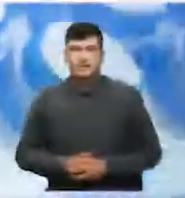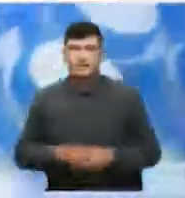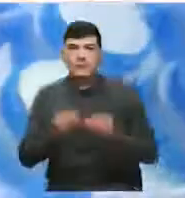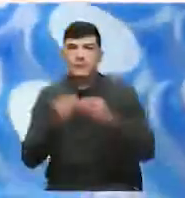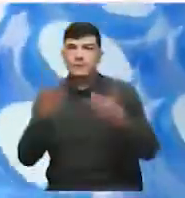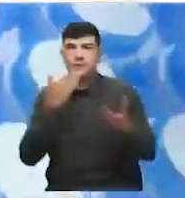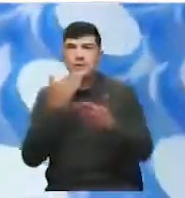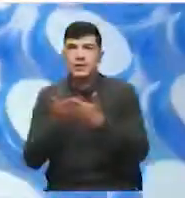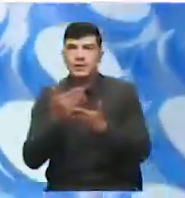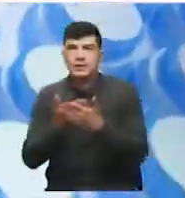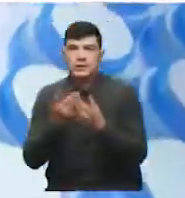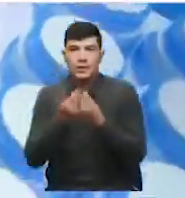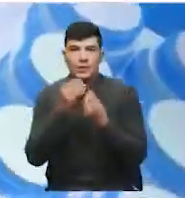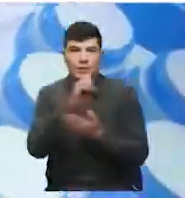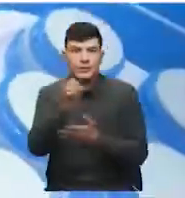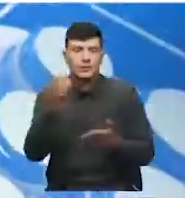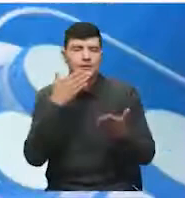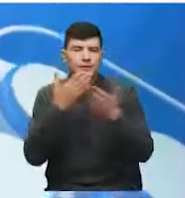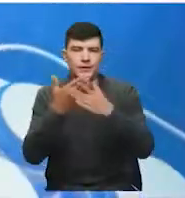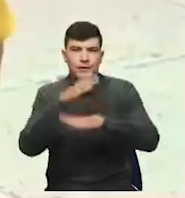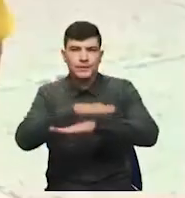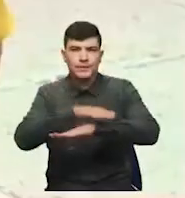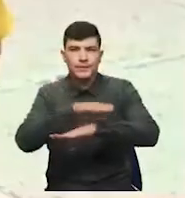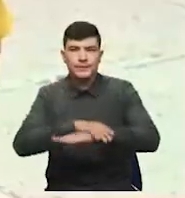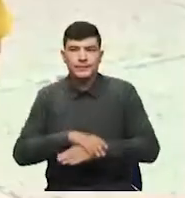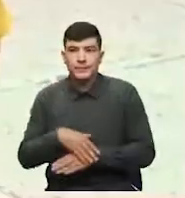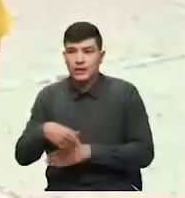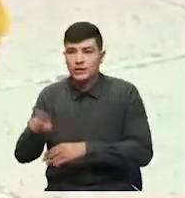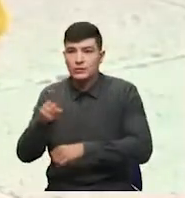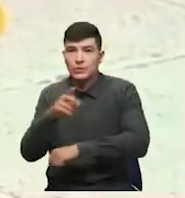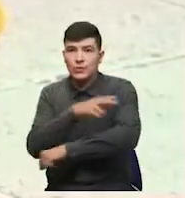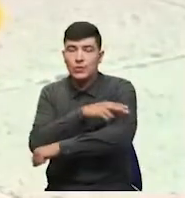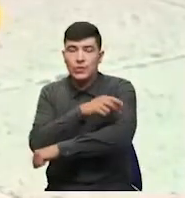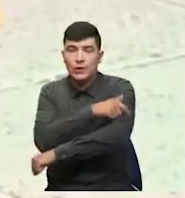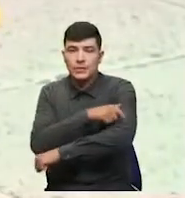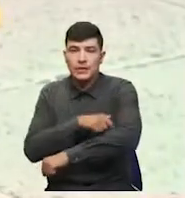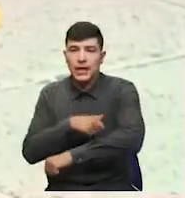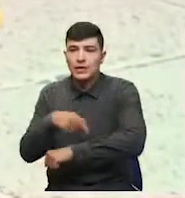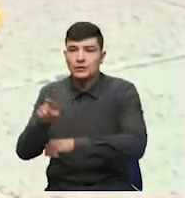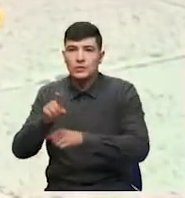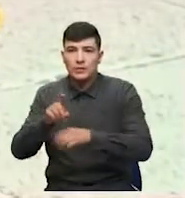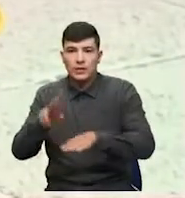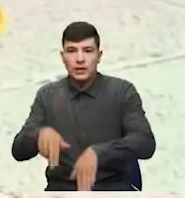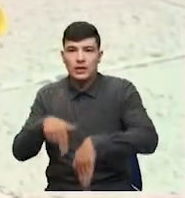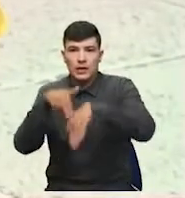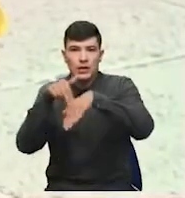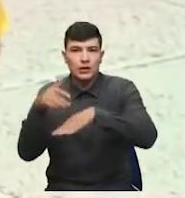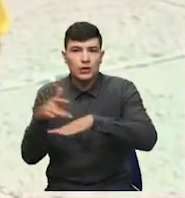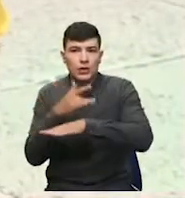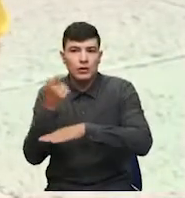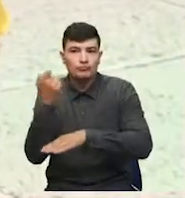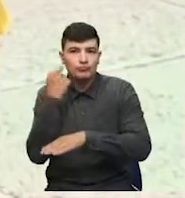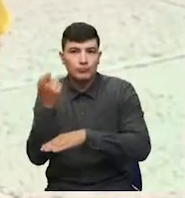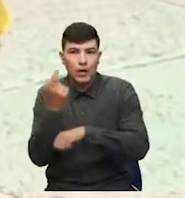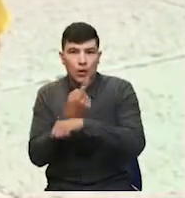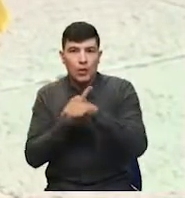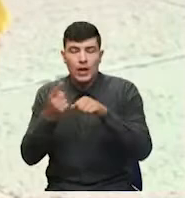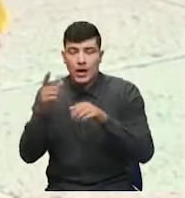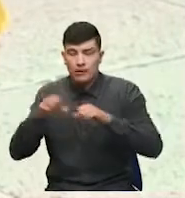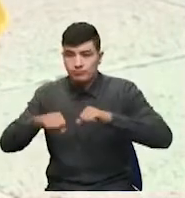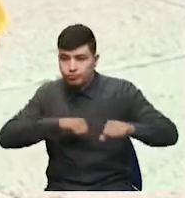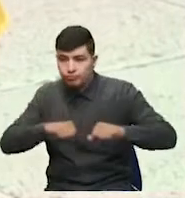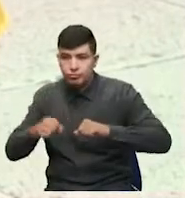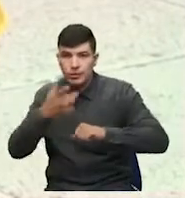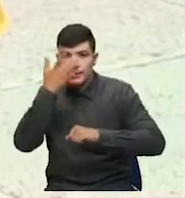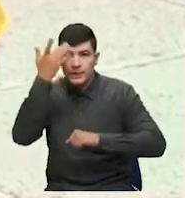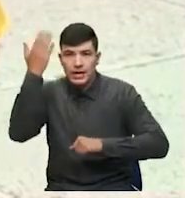Gracias, compañeros. Muy buenas tardes. El Comité de Gestión del Riesgo tuvo que activarse en las recientes horas debido a la